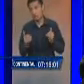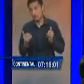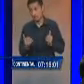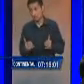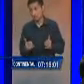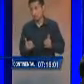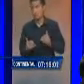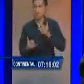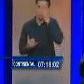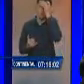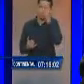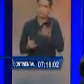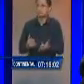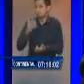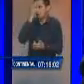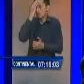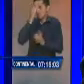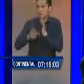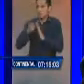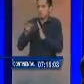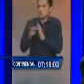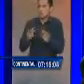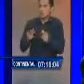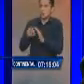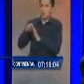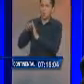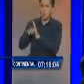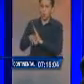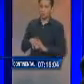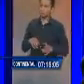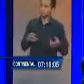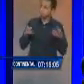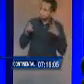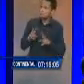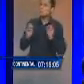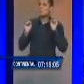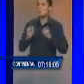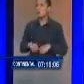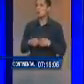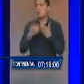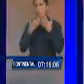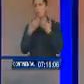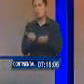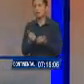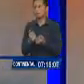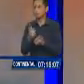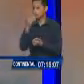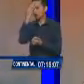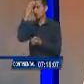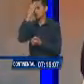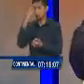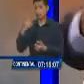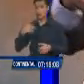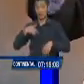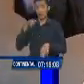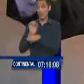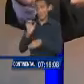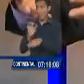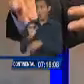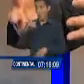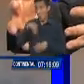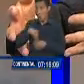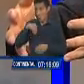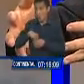la pérdida en los precios del petróleo, evidentemente es una medida sumamente racional. El ahorro ecuatoriano